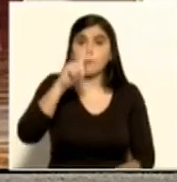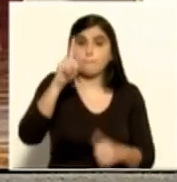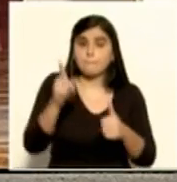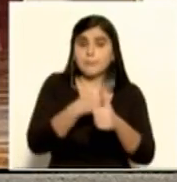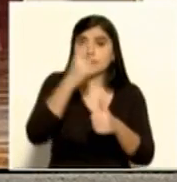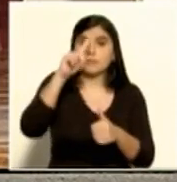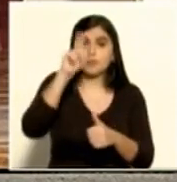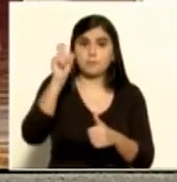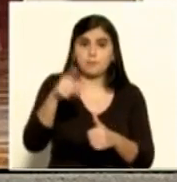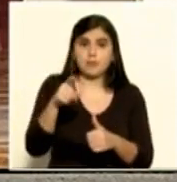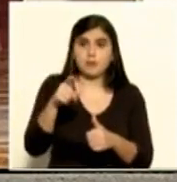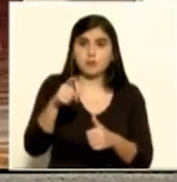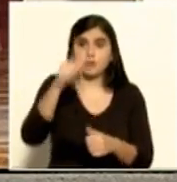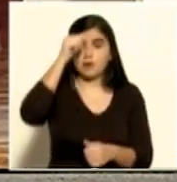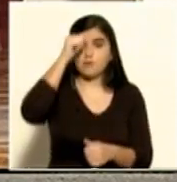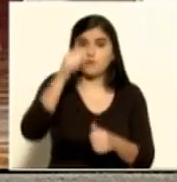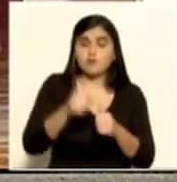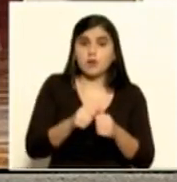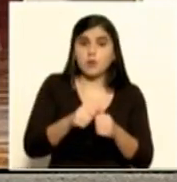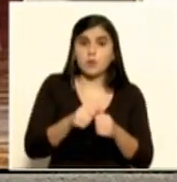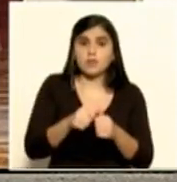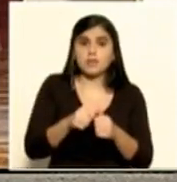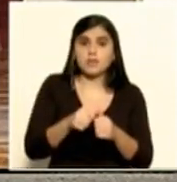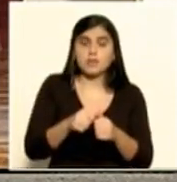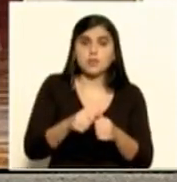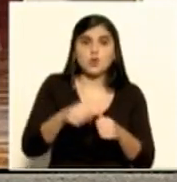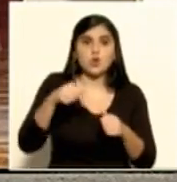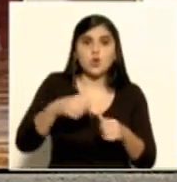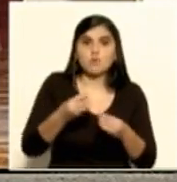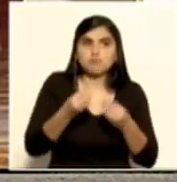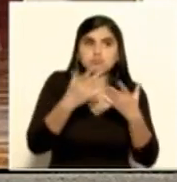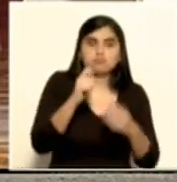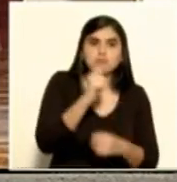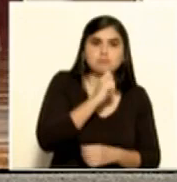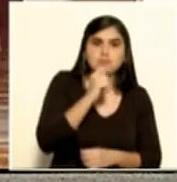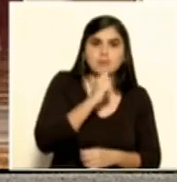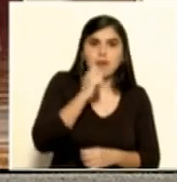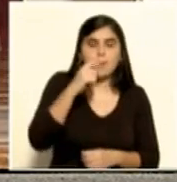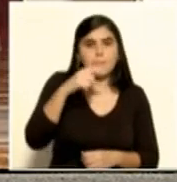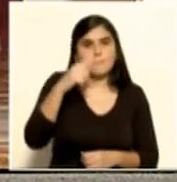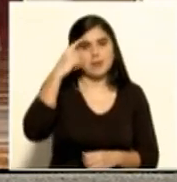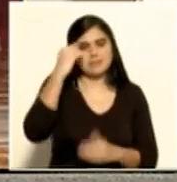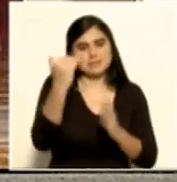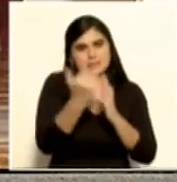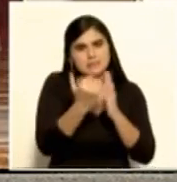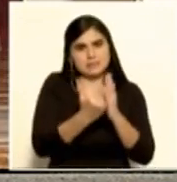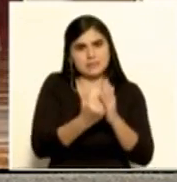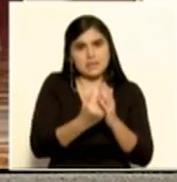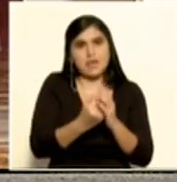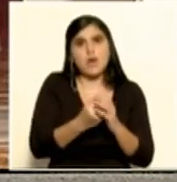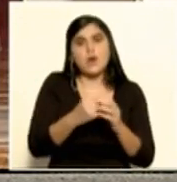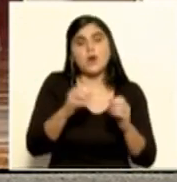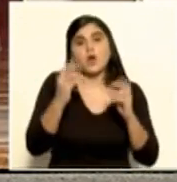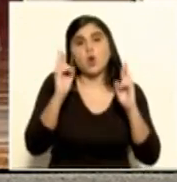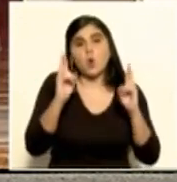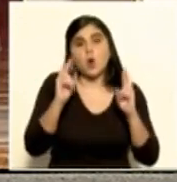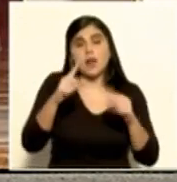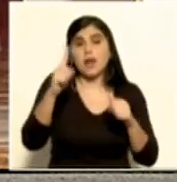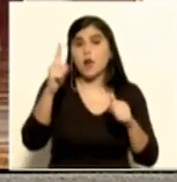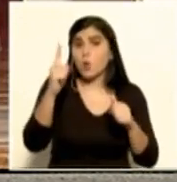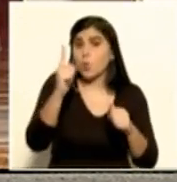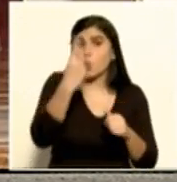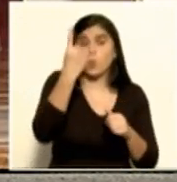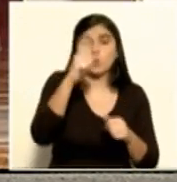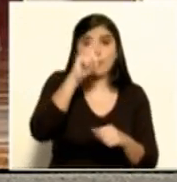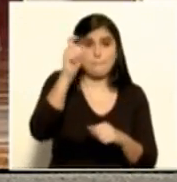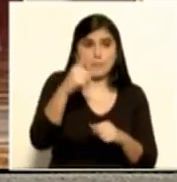recordándoles, colegas, que somos bastantes el día de hoy debido a estas medidas, para que podamos priorizar una consulta por medio de comunicación, así como